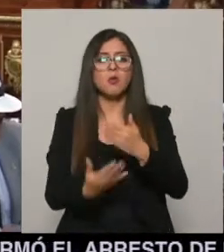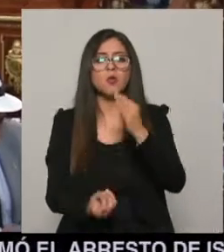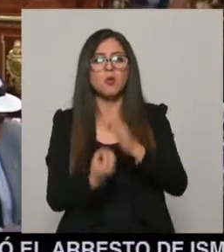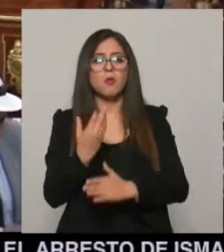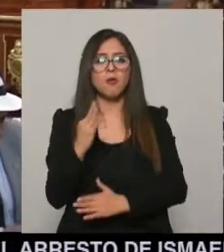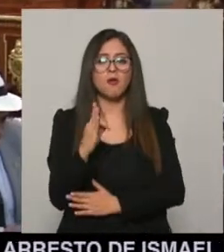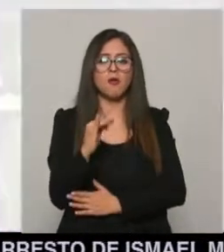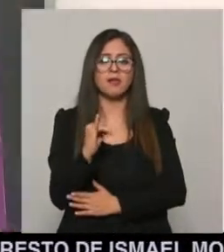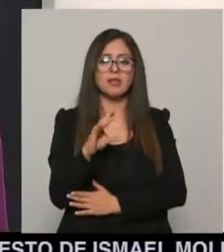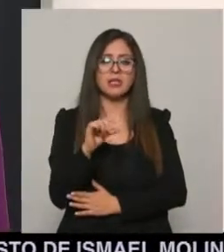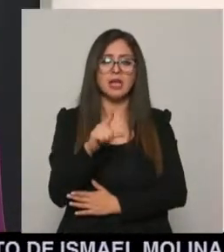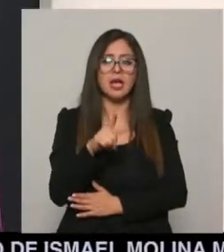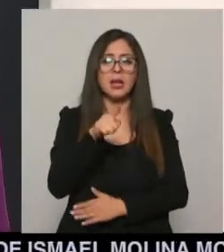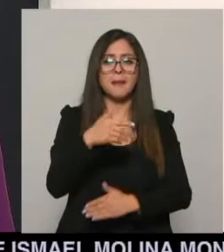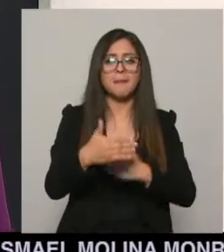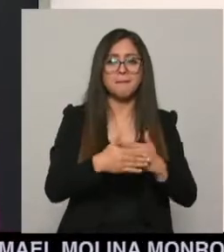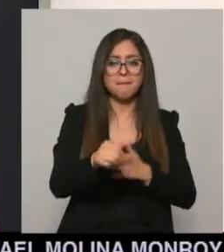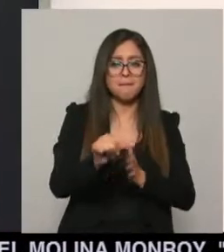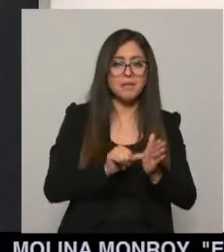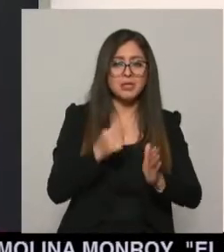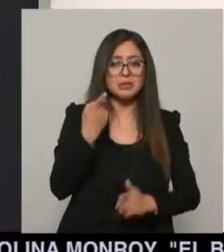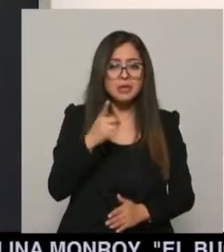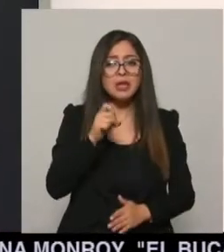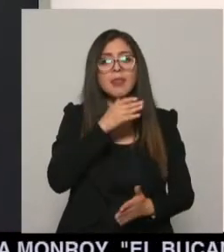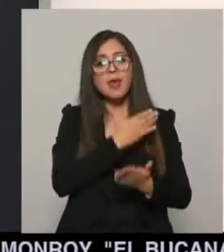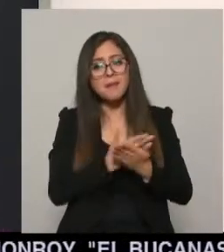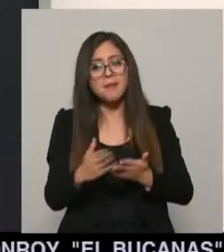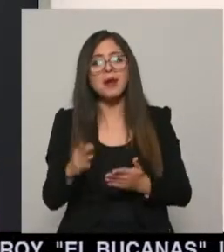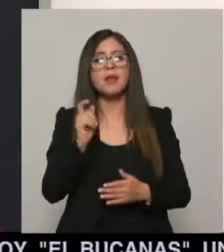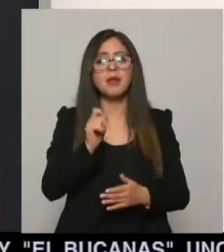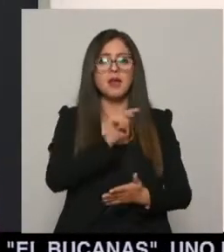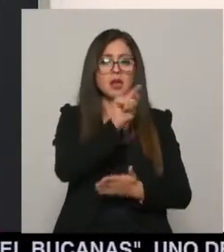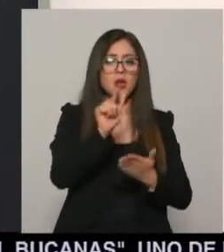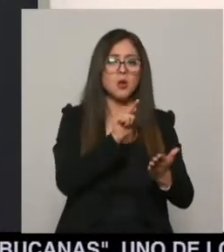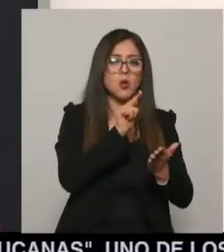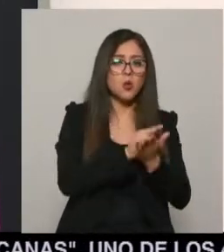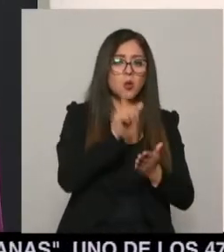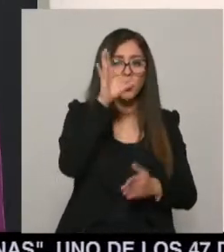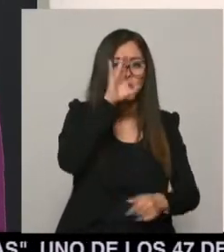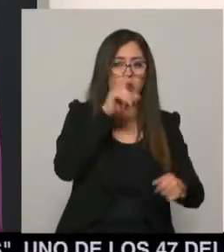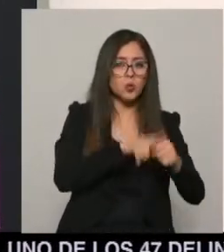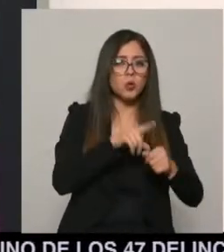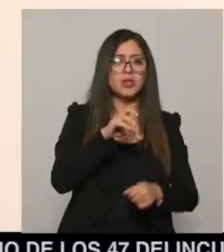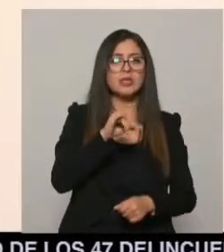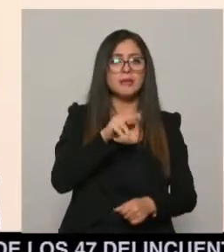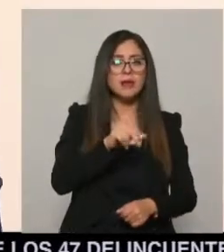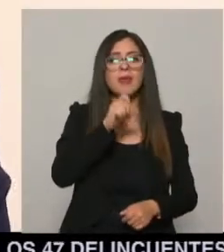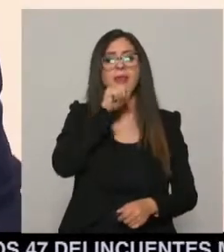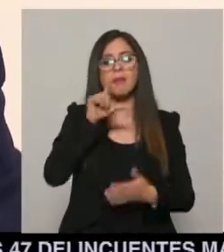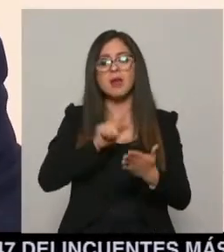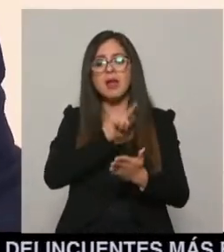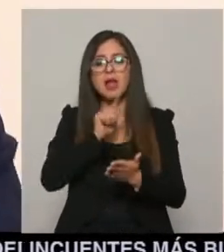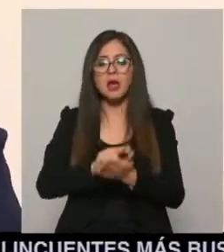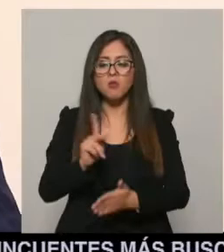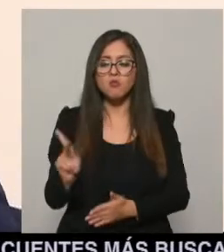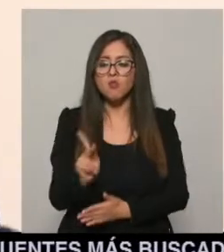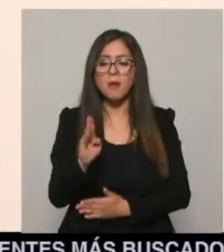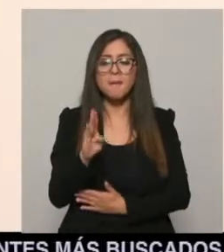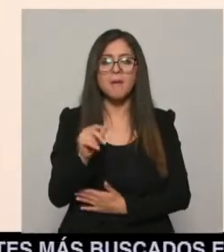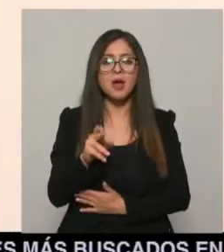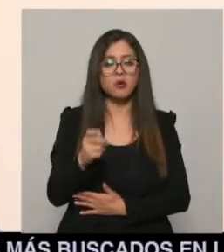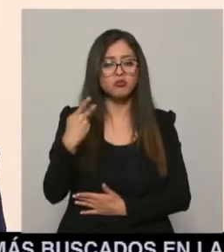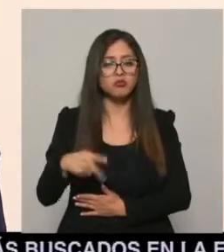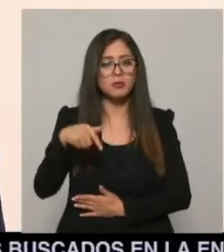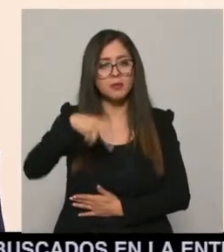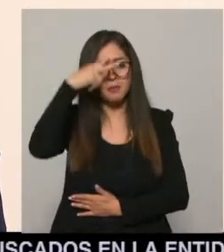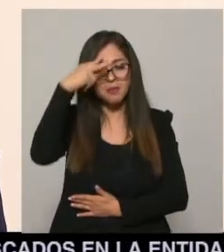es. diciembre. Y además está la ley de cultura cívica. Sí, claro, bueno, hay muchas. Está la importante. ley de pueblos y barrios originarios, tenemos todos los